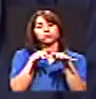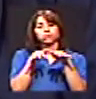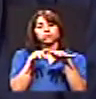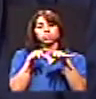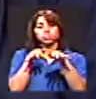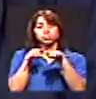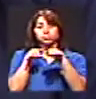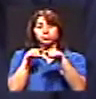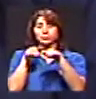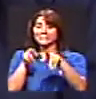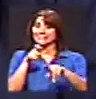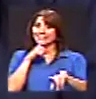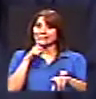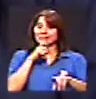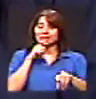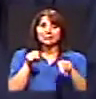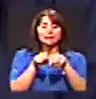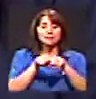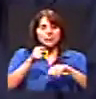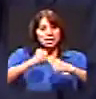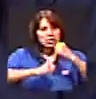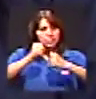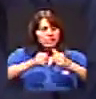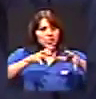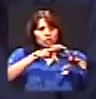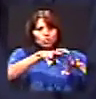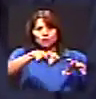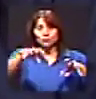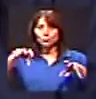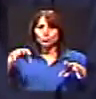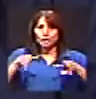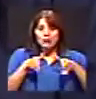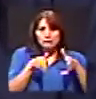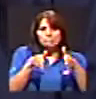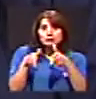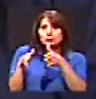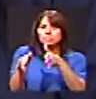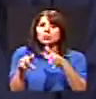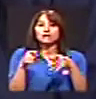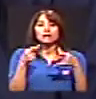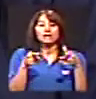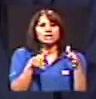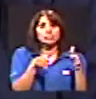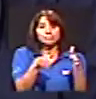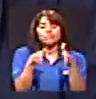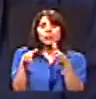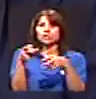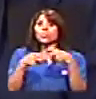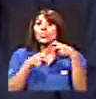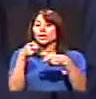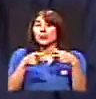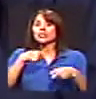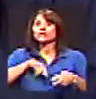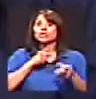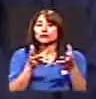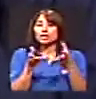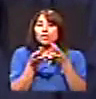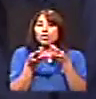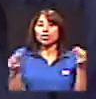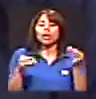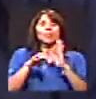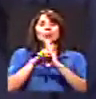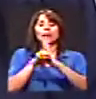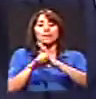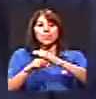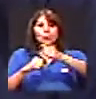angustia. Es urgente, desde luego, ampliar los dos puentes sobre el río Virilla, que están tanto uno frente